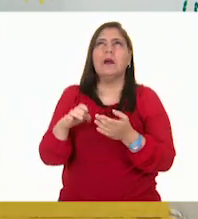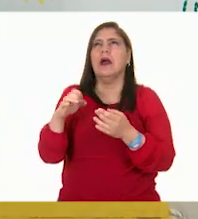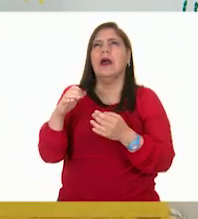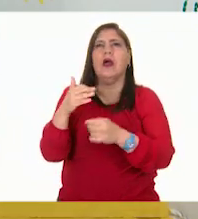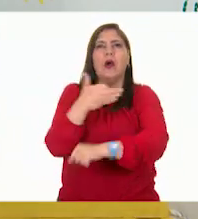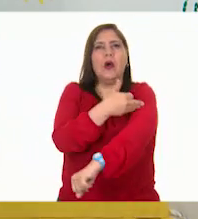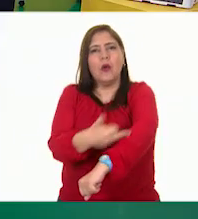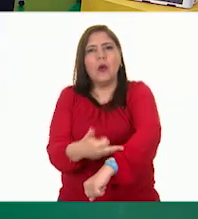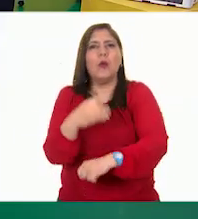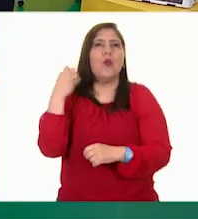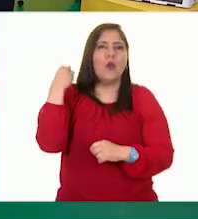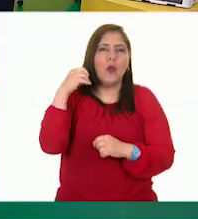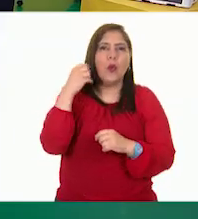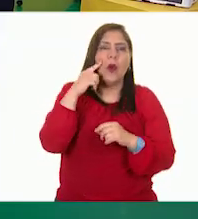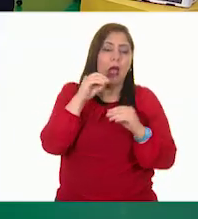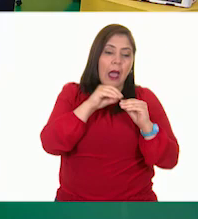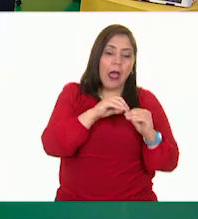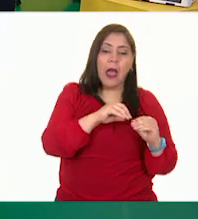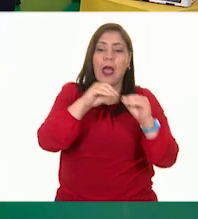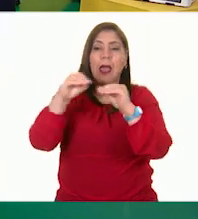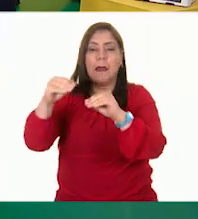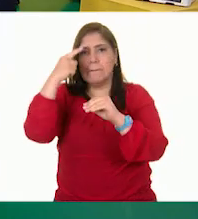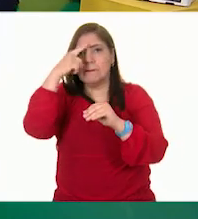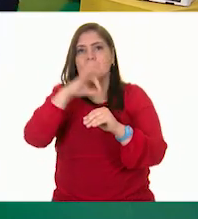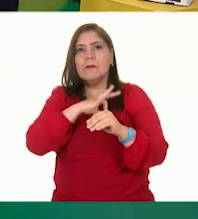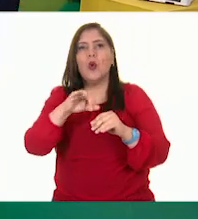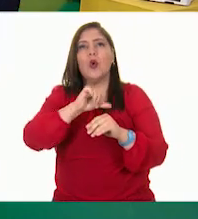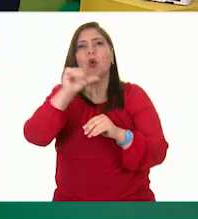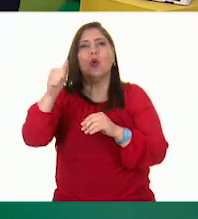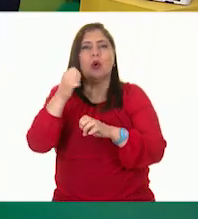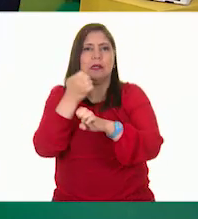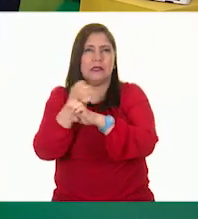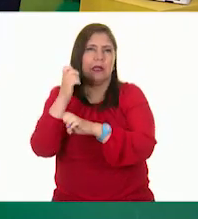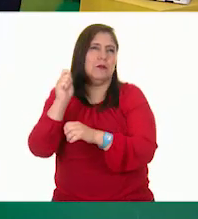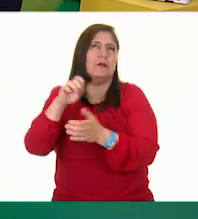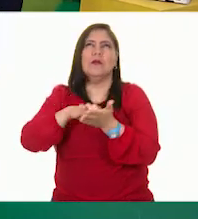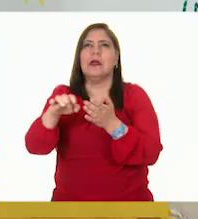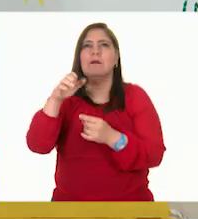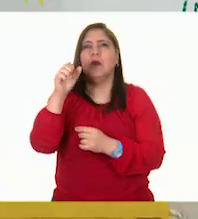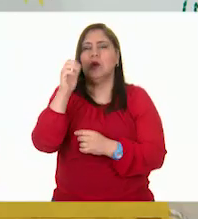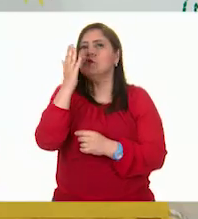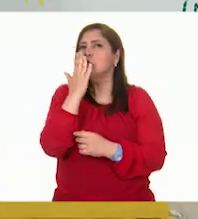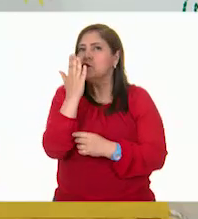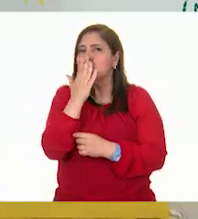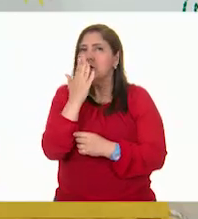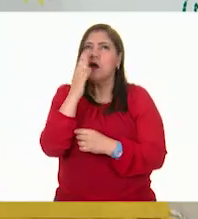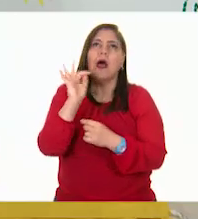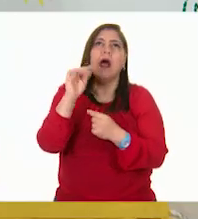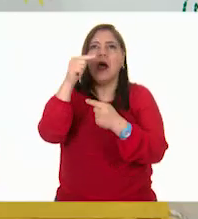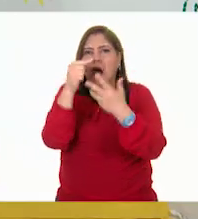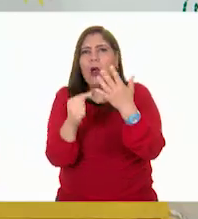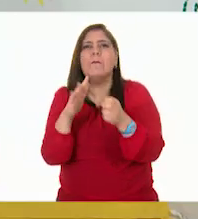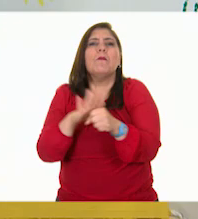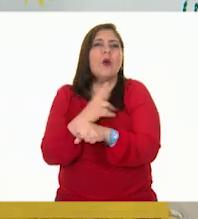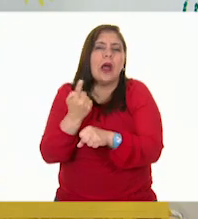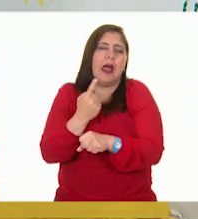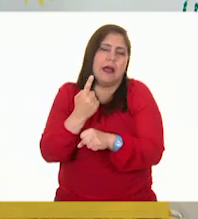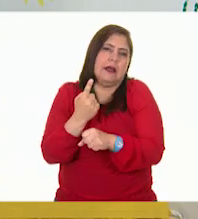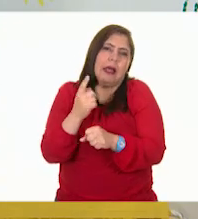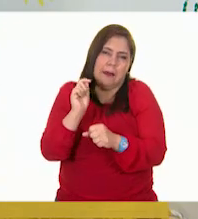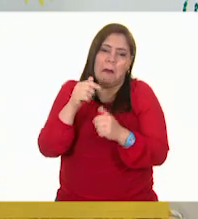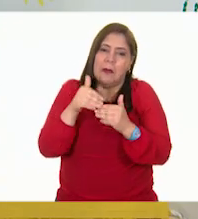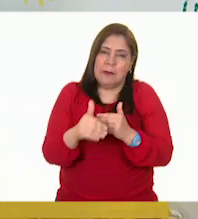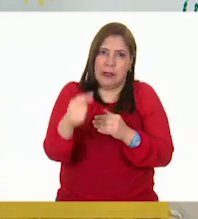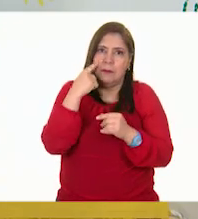decida trasladarse a otro estado, como por ejemplo Sonora, ¿no? Y hay muchas razones, ¿verdad? Pero en el transcurso de la